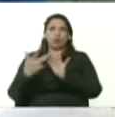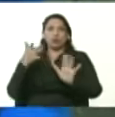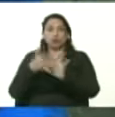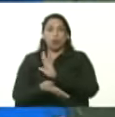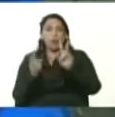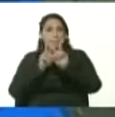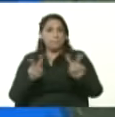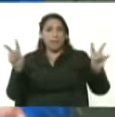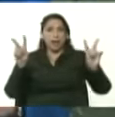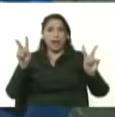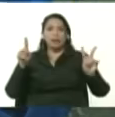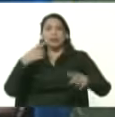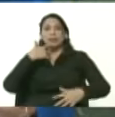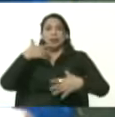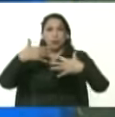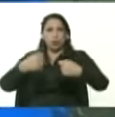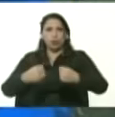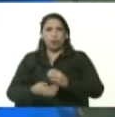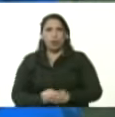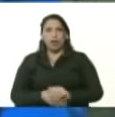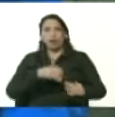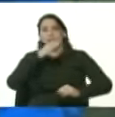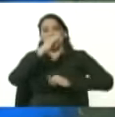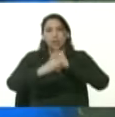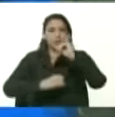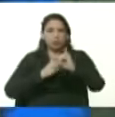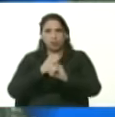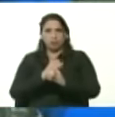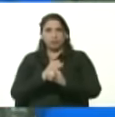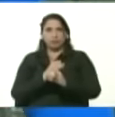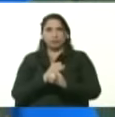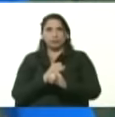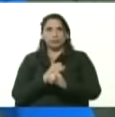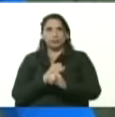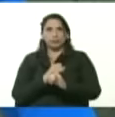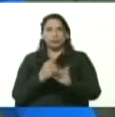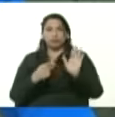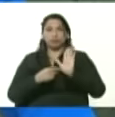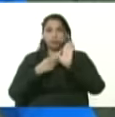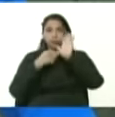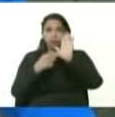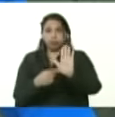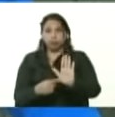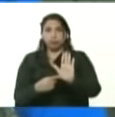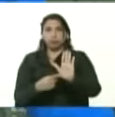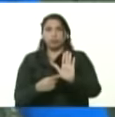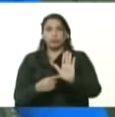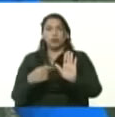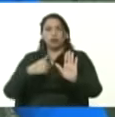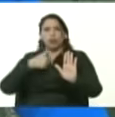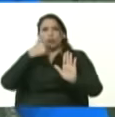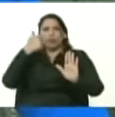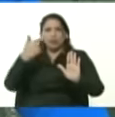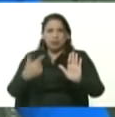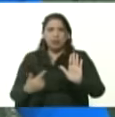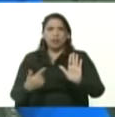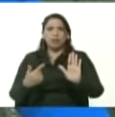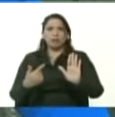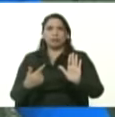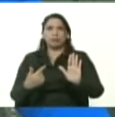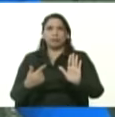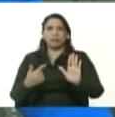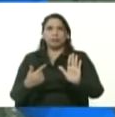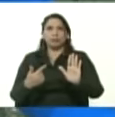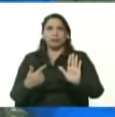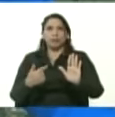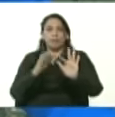paz y la seguridad internacionales. Destaca, y yo diría que destaca